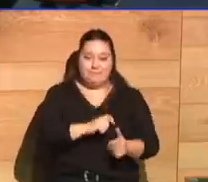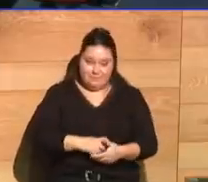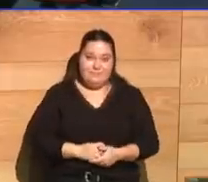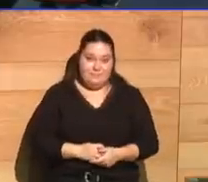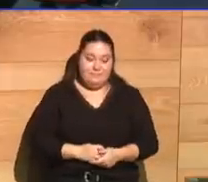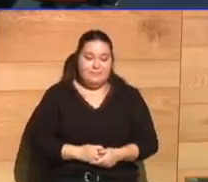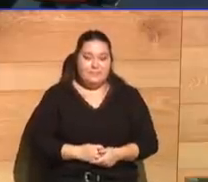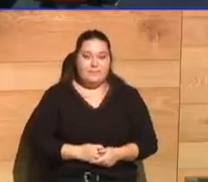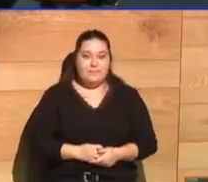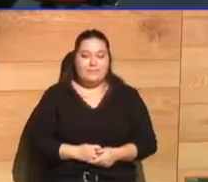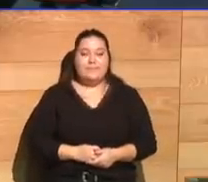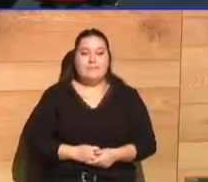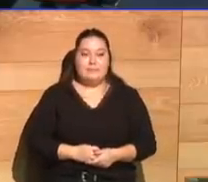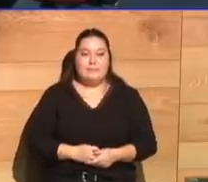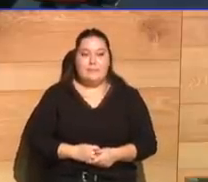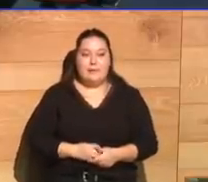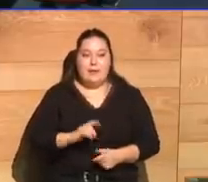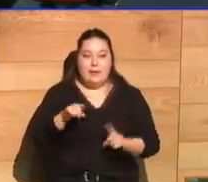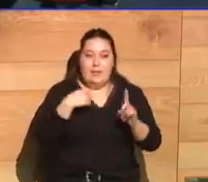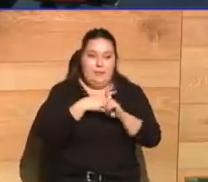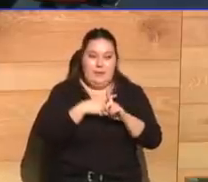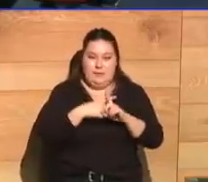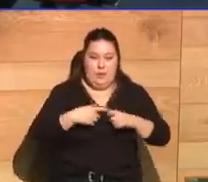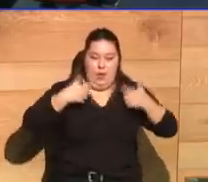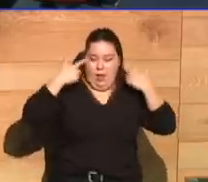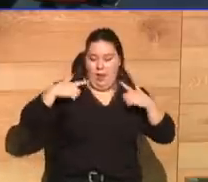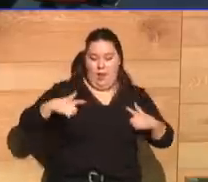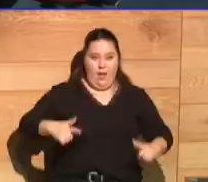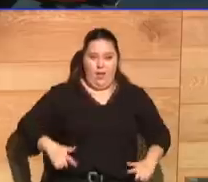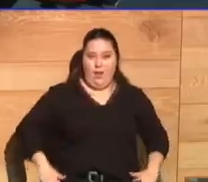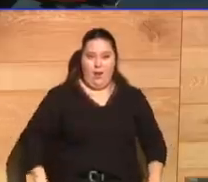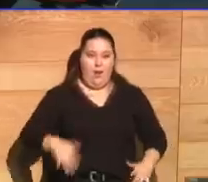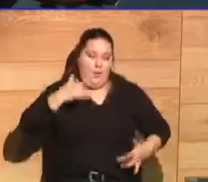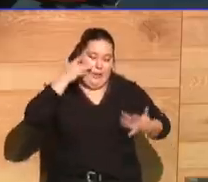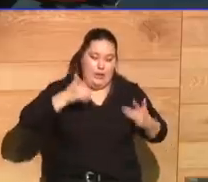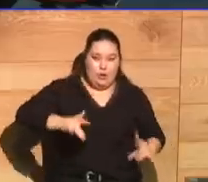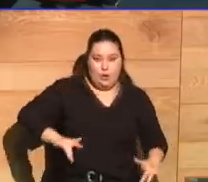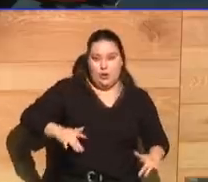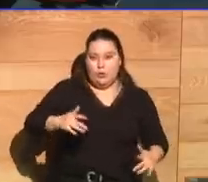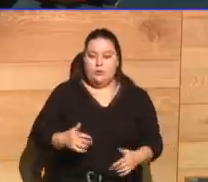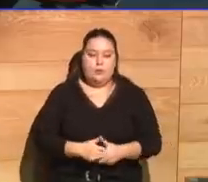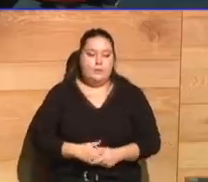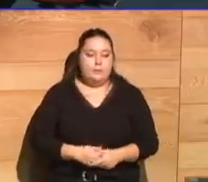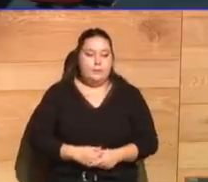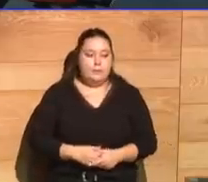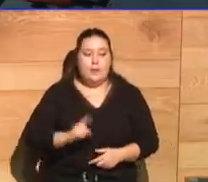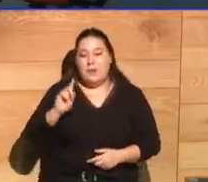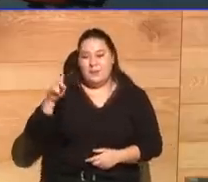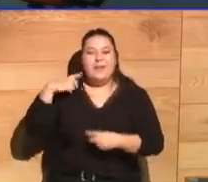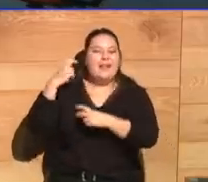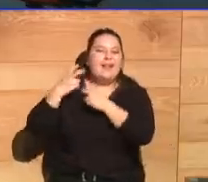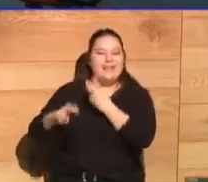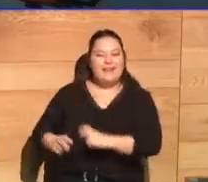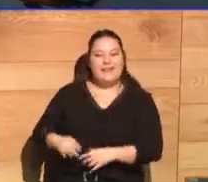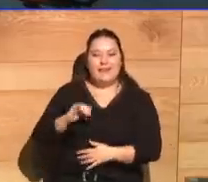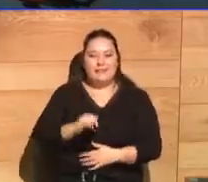Richard Donner, que además era de la vertiente Rodrigo en aquella época, tenía una melena larga, lacia, preciosa. Qué maravilla. Y tenía trenza.